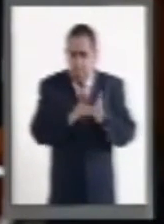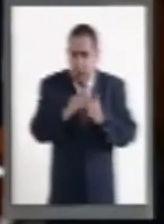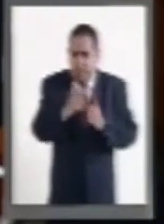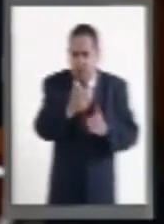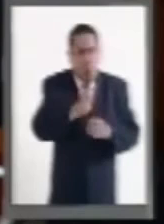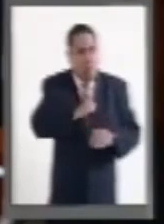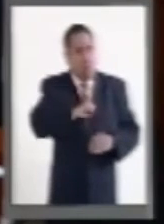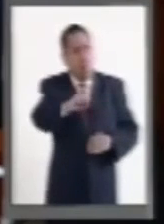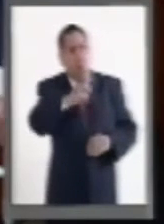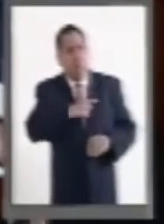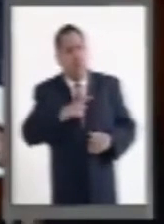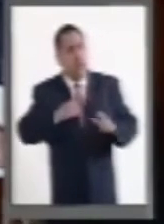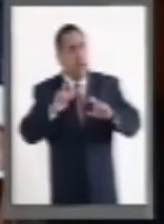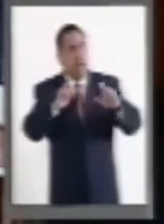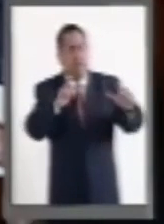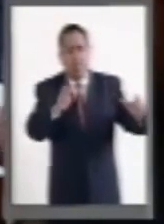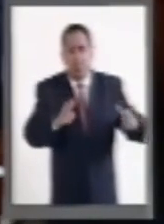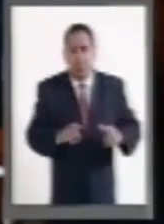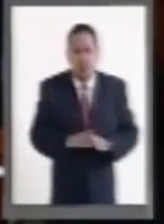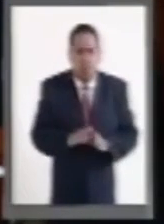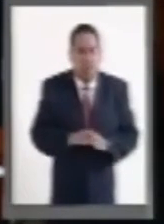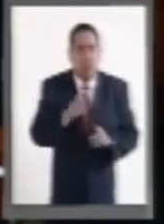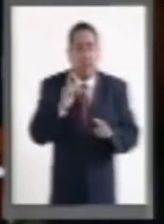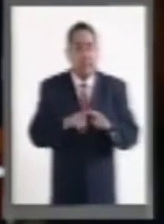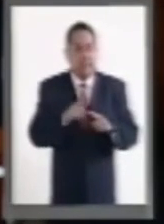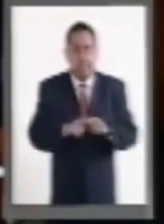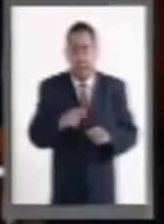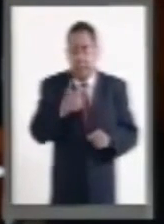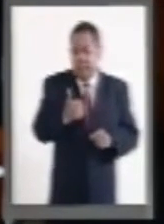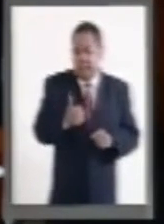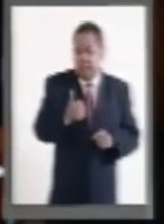pesos? Esto representa el